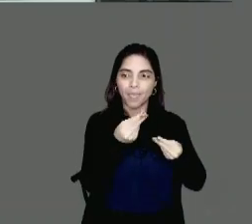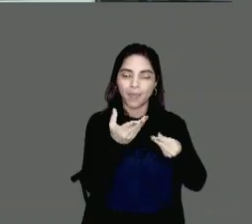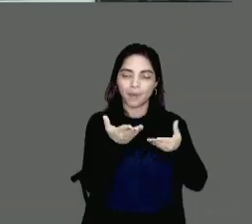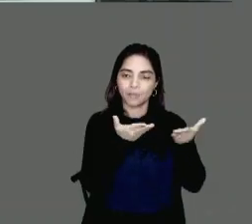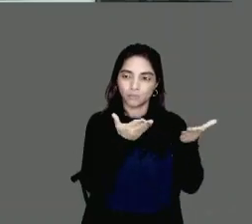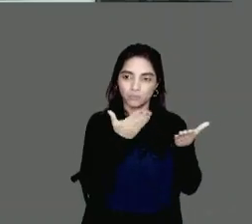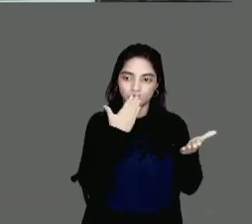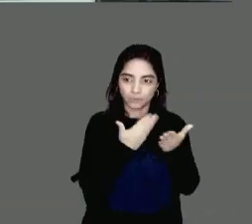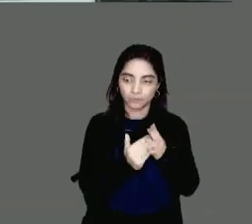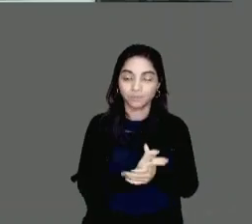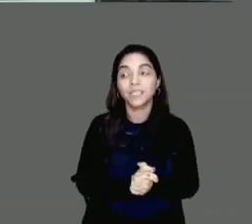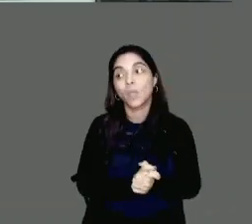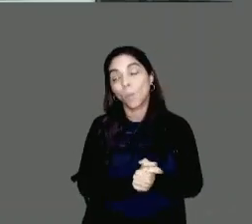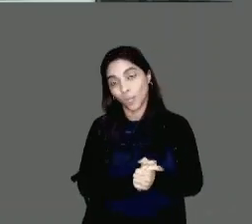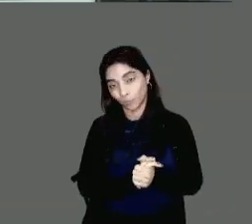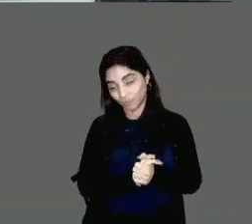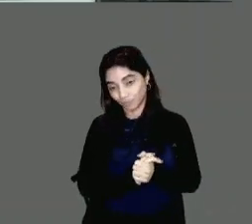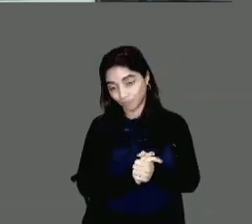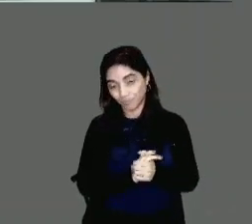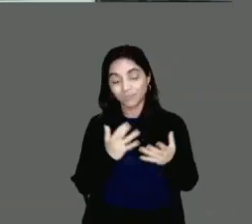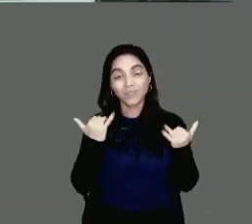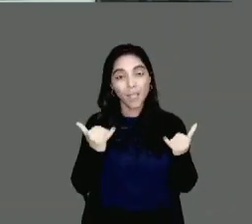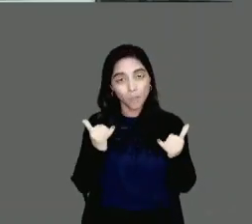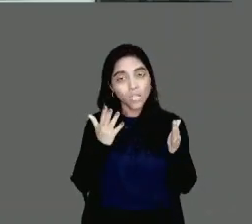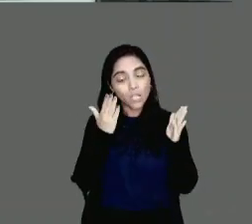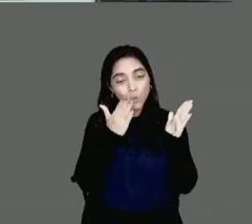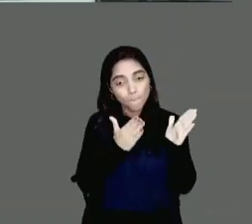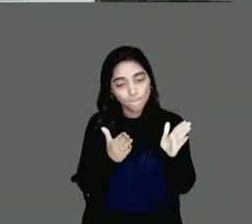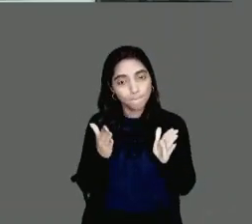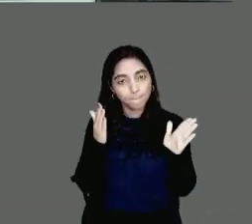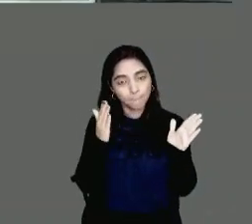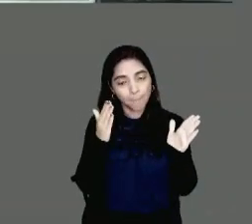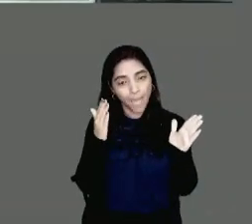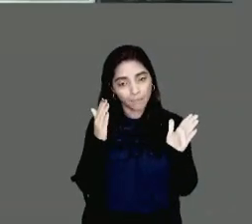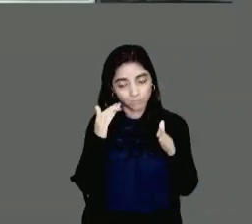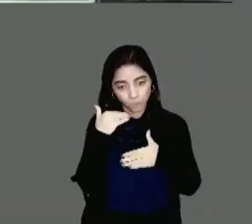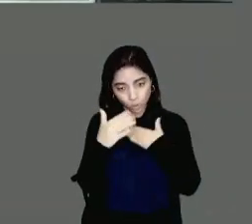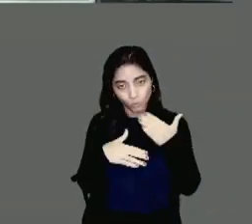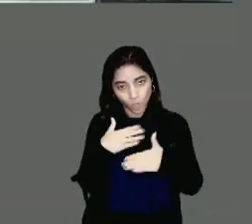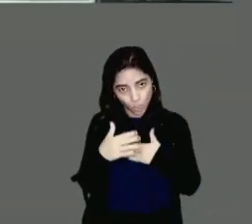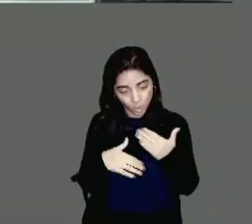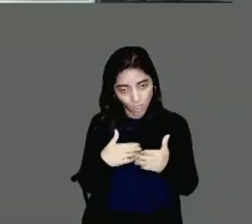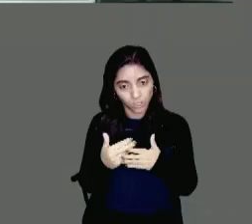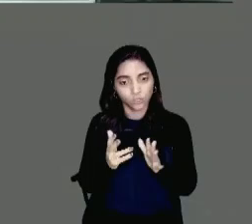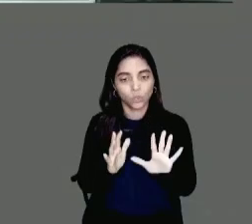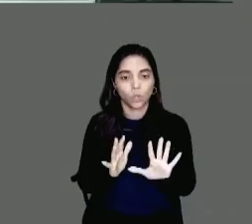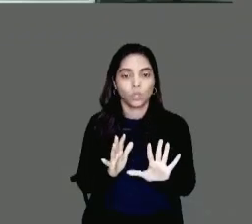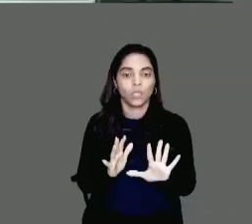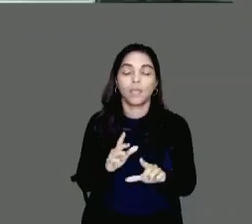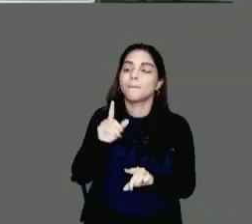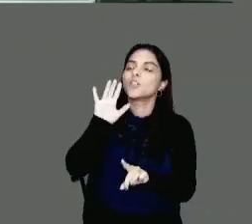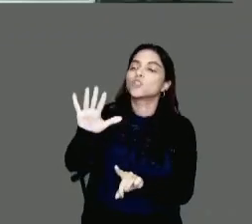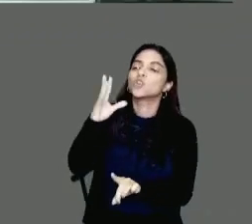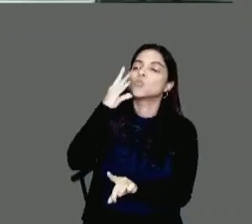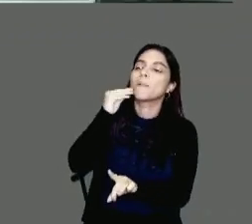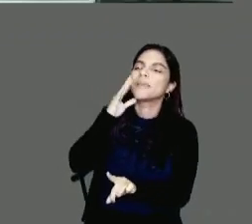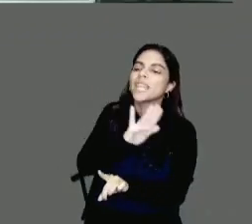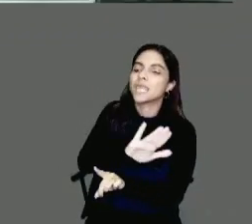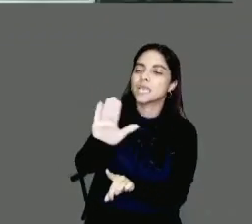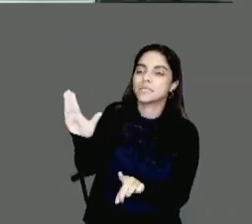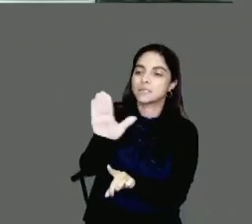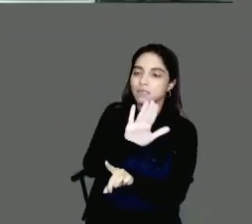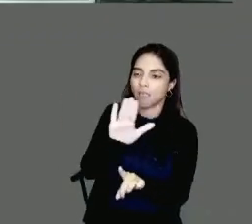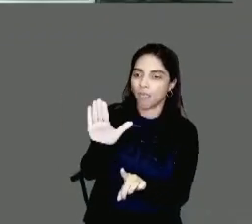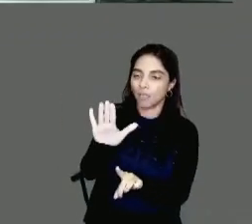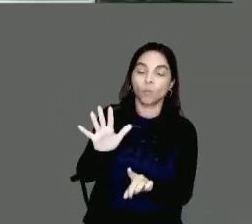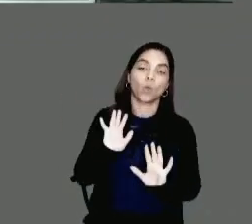y hay un proceso que está ahora en curso que está bajo la autoridad de la alianza y que pero por la experiencia de todos ustedes por lo